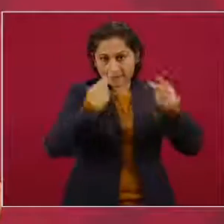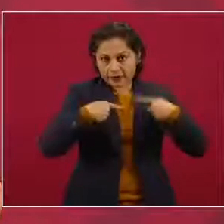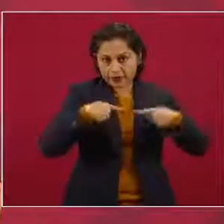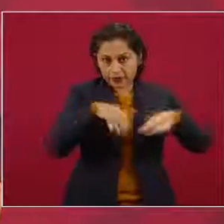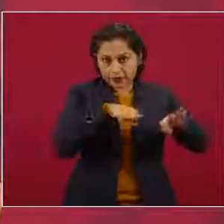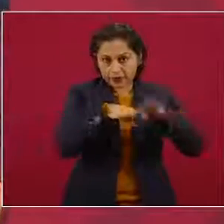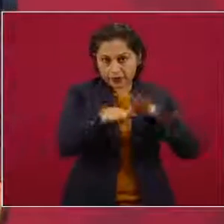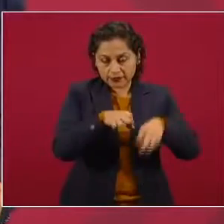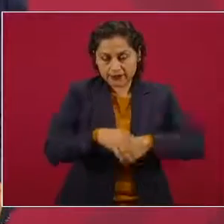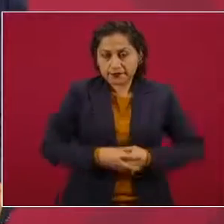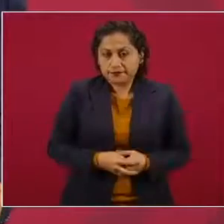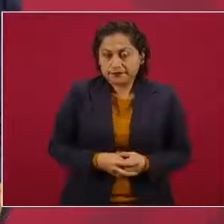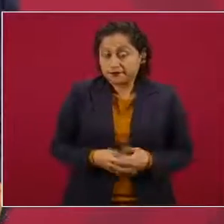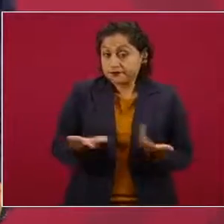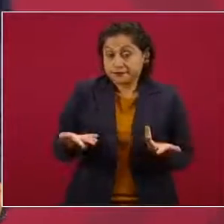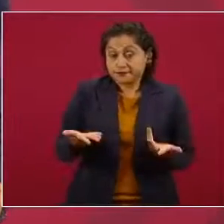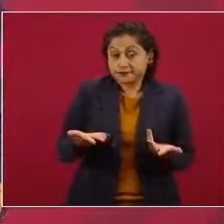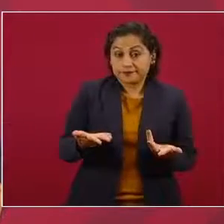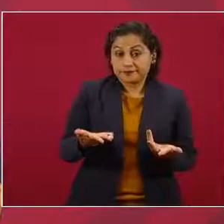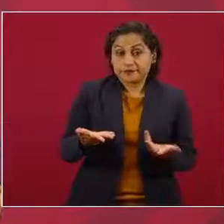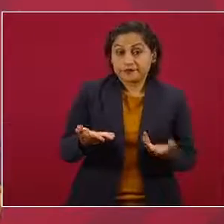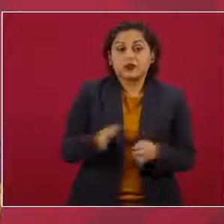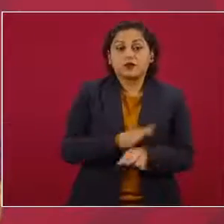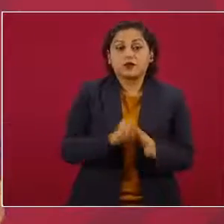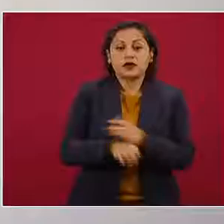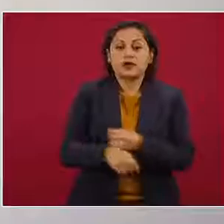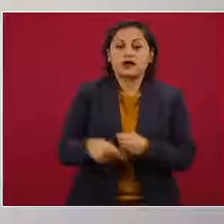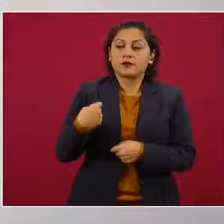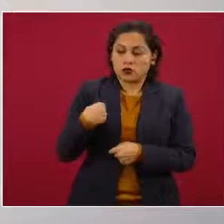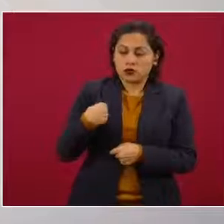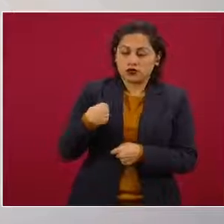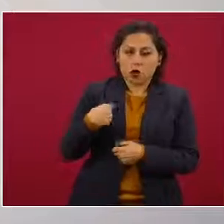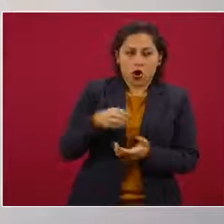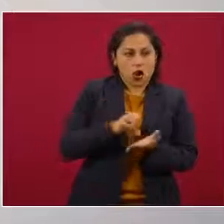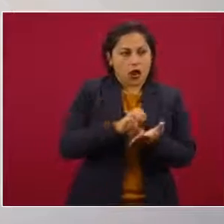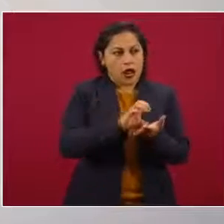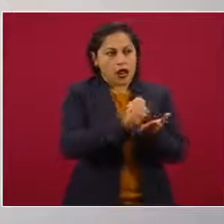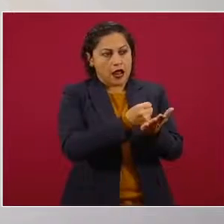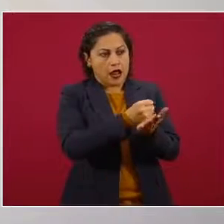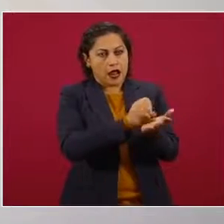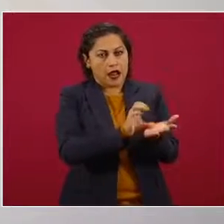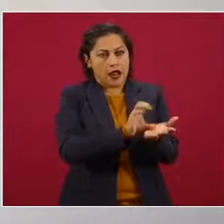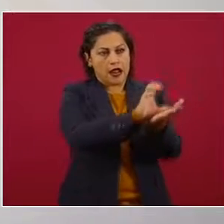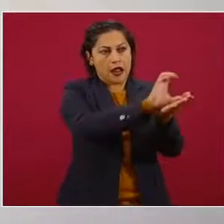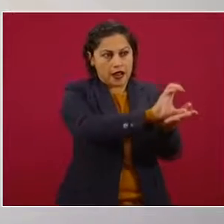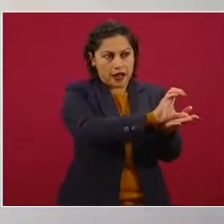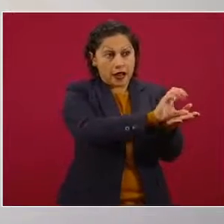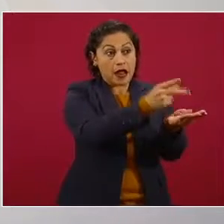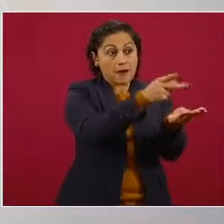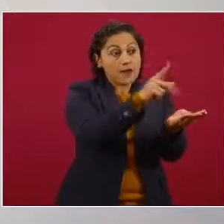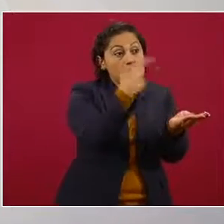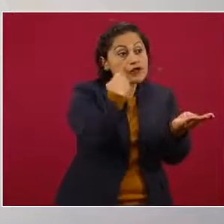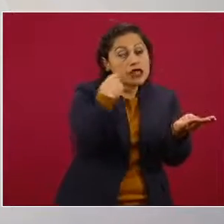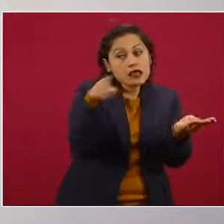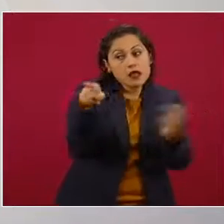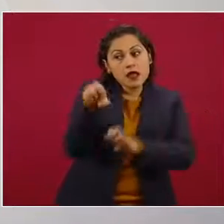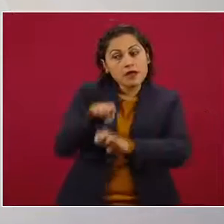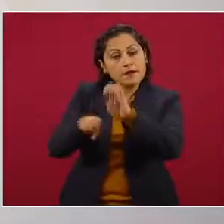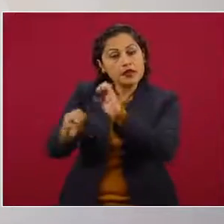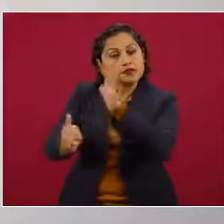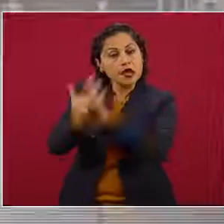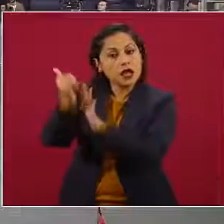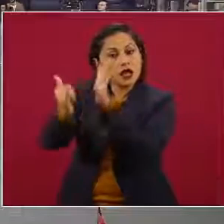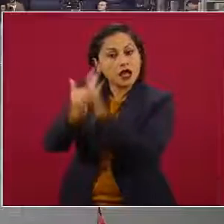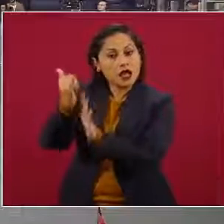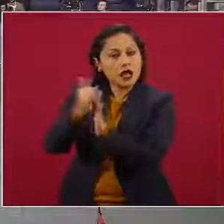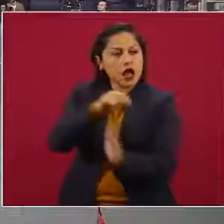Nada de que te entrego el crédito, pero aquí está la unidad habitacional y